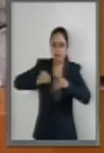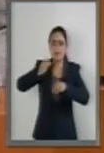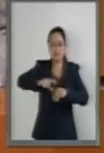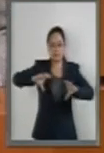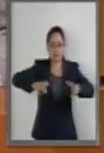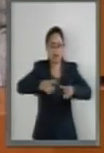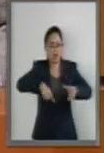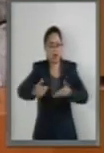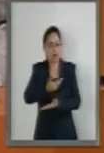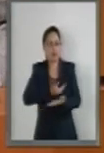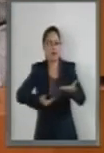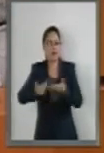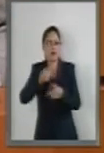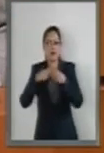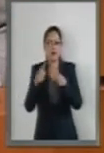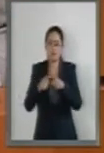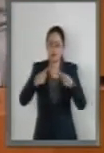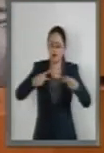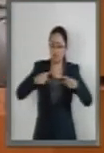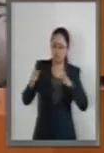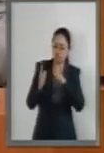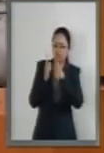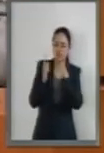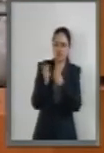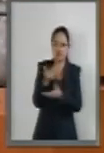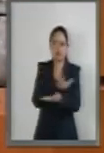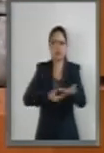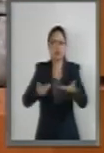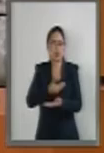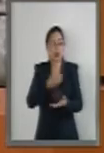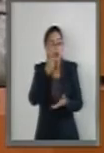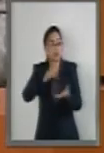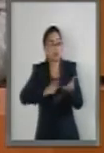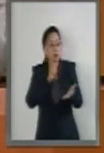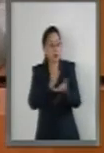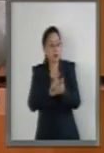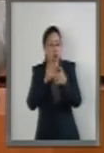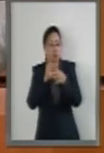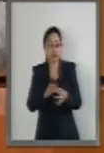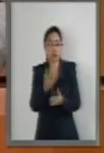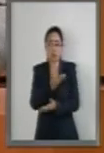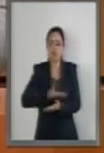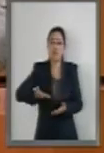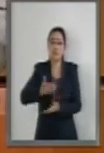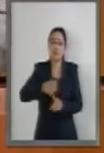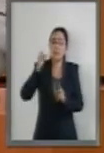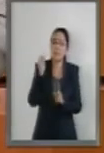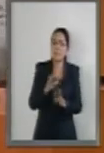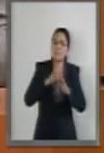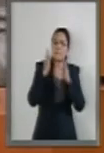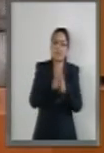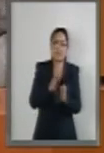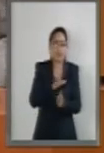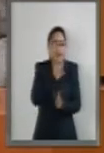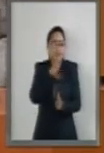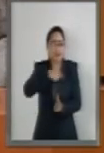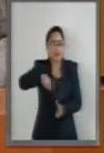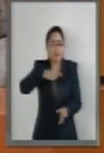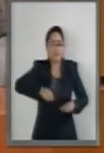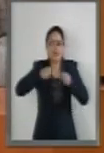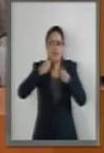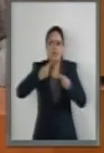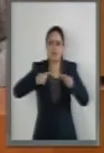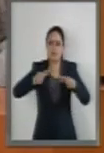e intercambio entre las personas. Una reforma que impacta directamente en la calidad de vida de